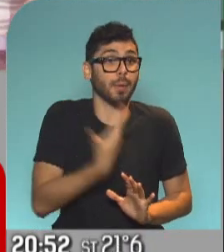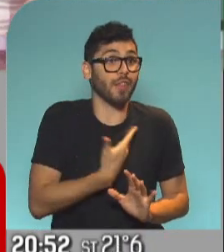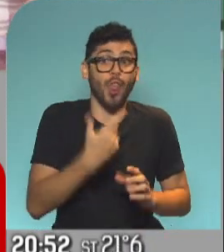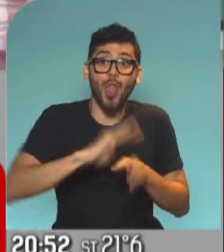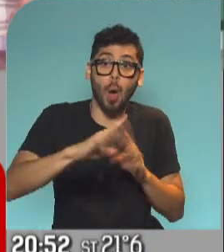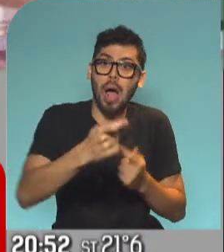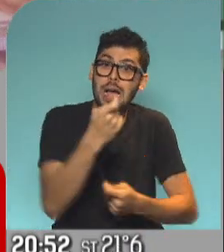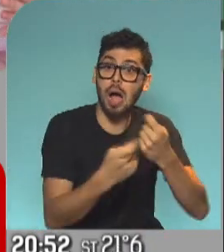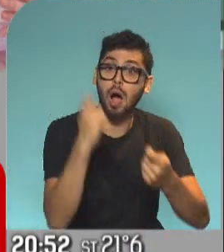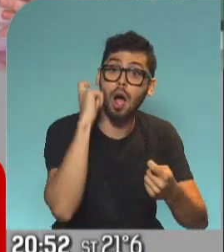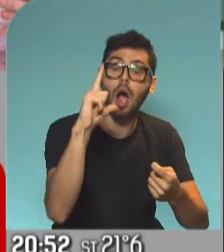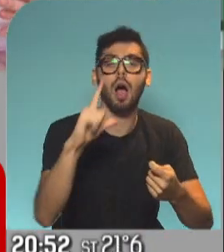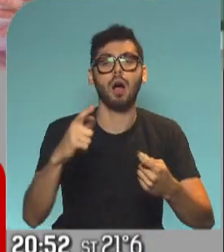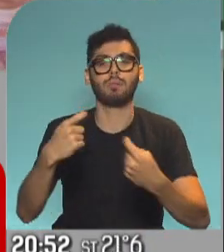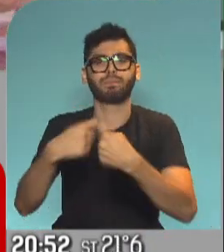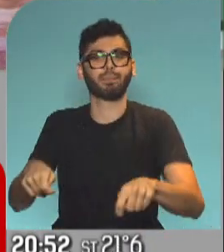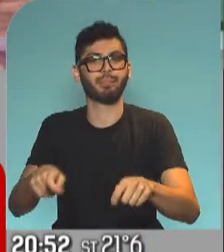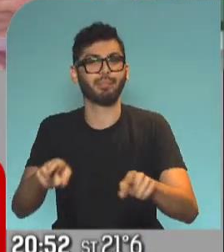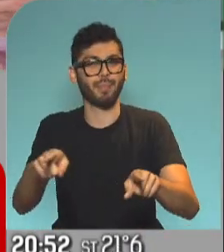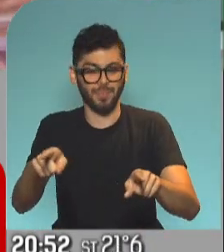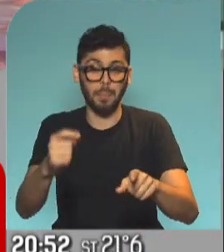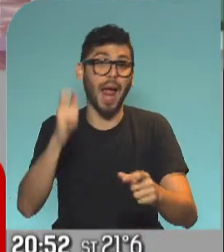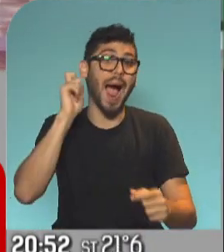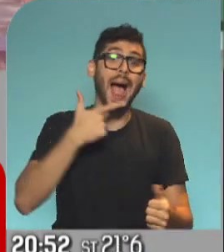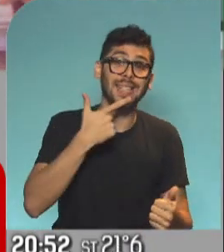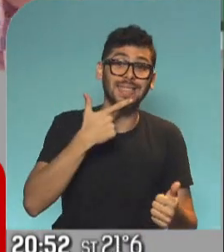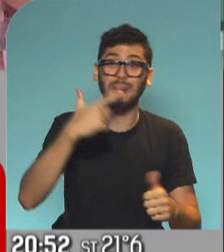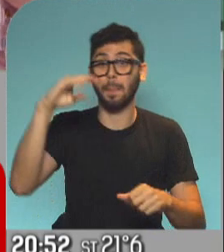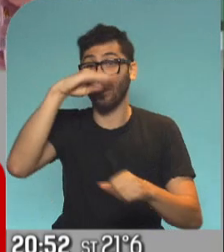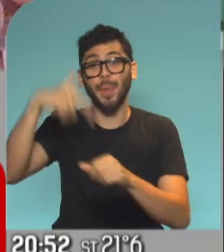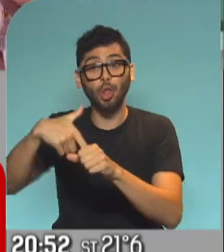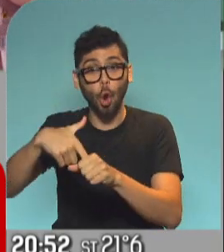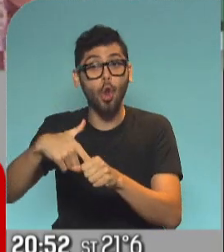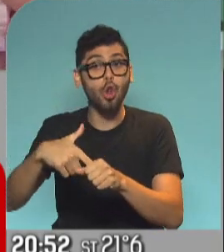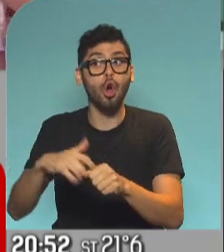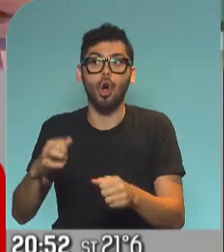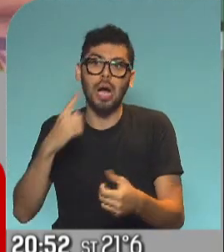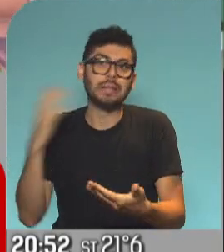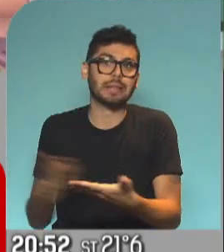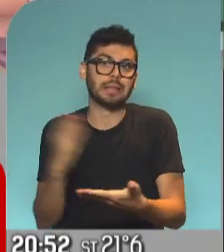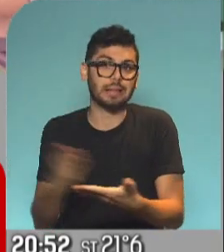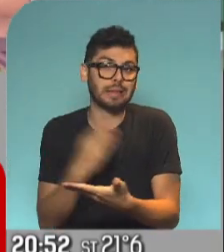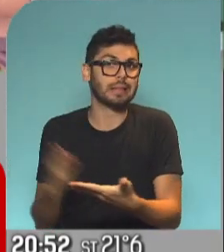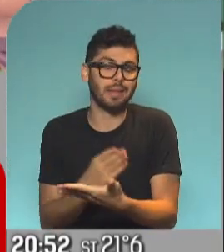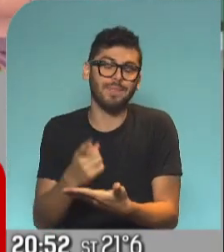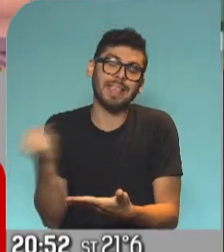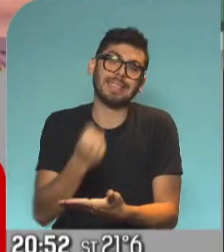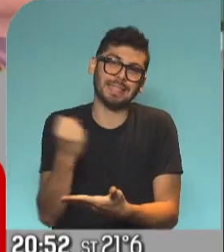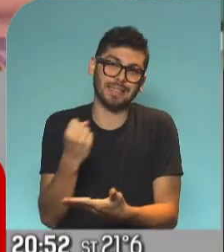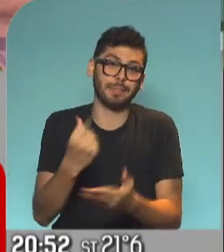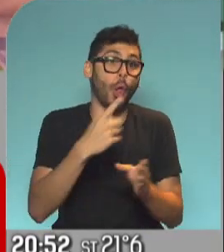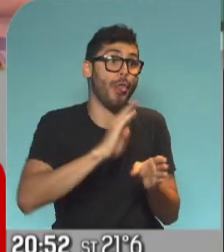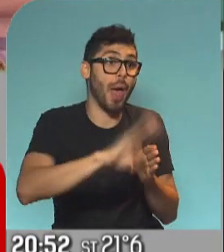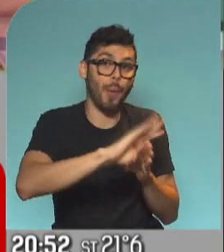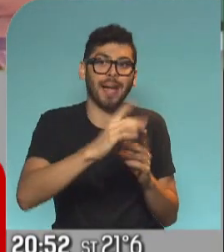seguir generando las divisas necesarias el empleo y la producción de gas y petróleo convencional y no convencional que pueda sacarse de encima esta